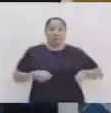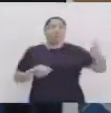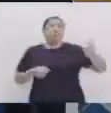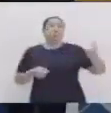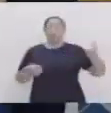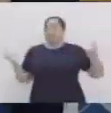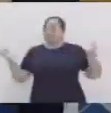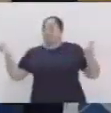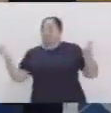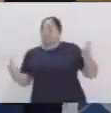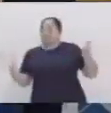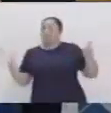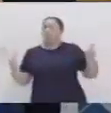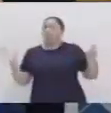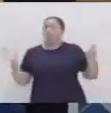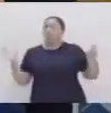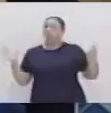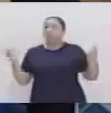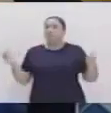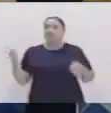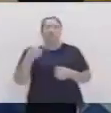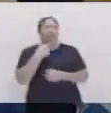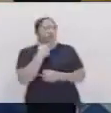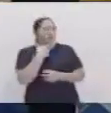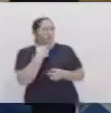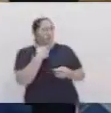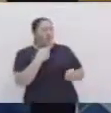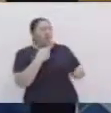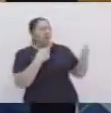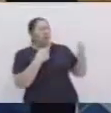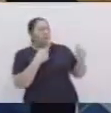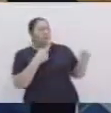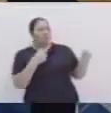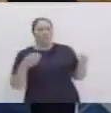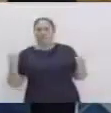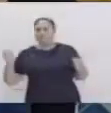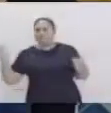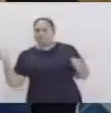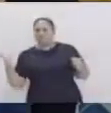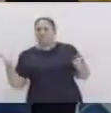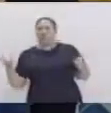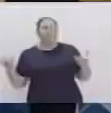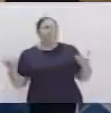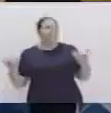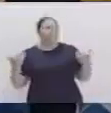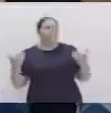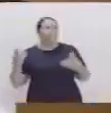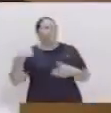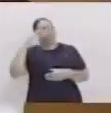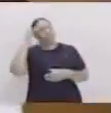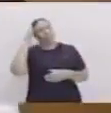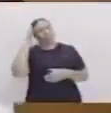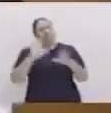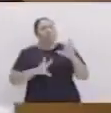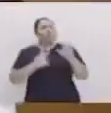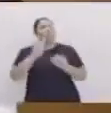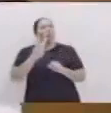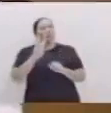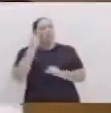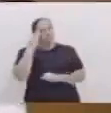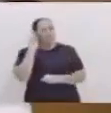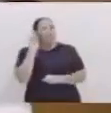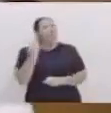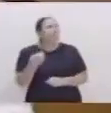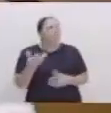una moneda y un dado? Si lanzo una moneda y un dado, voy a tener 12, porque